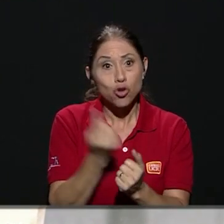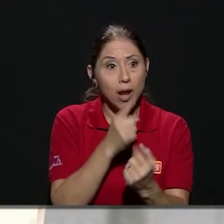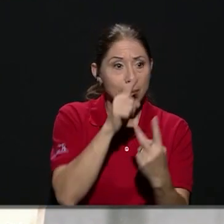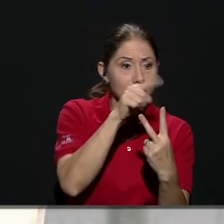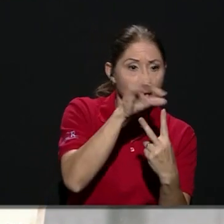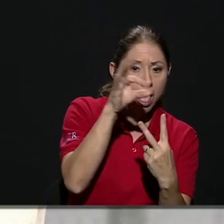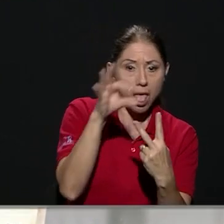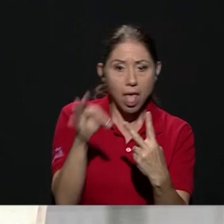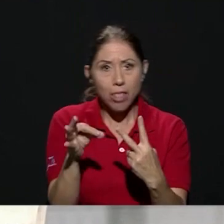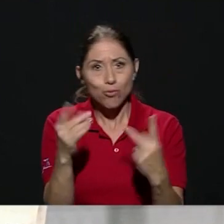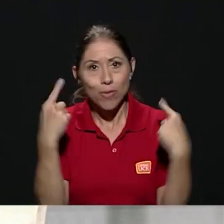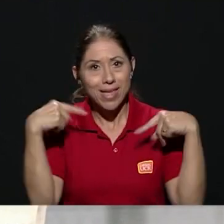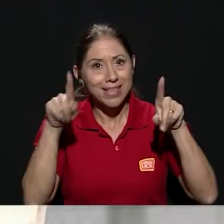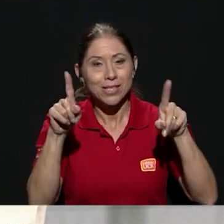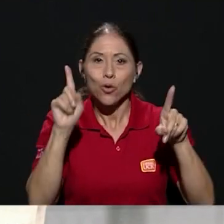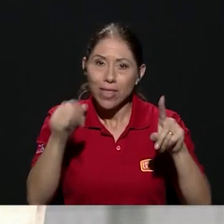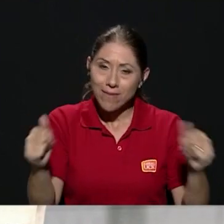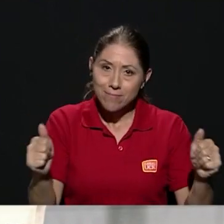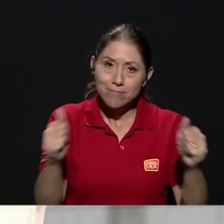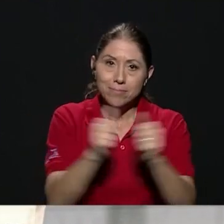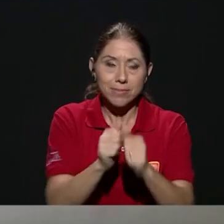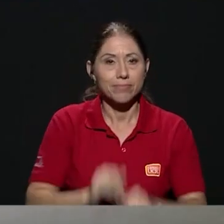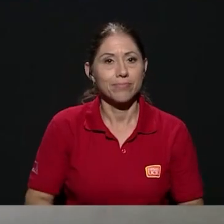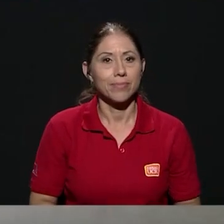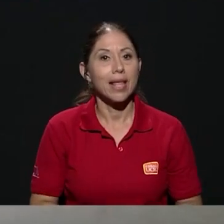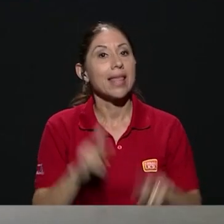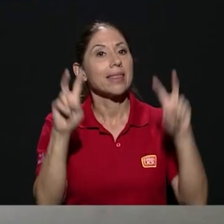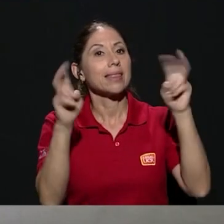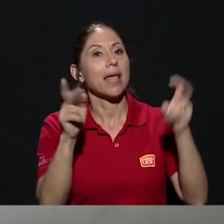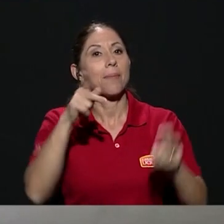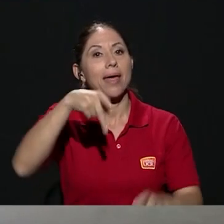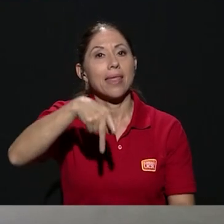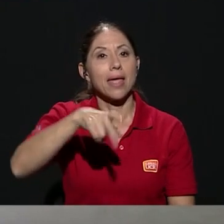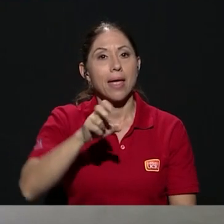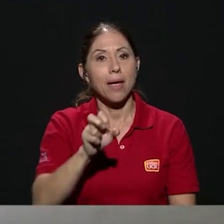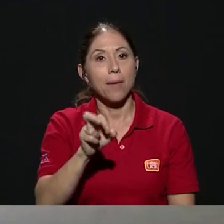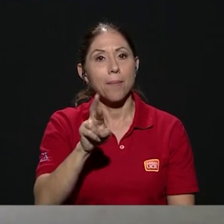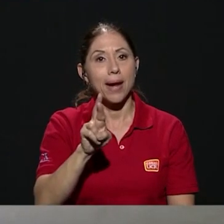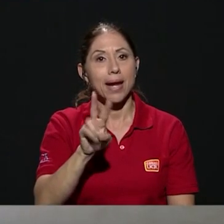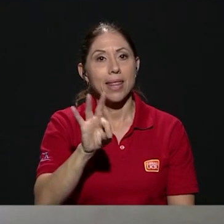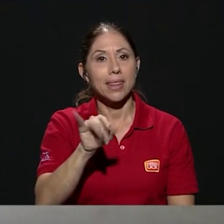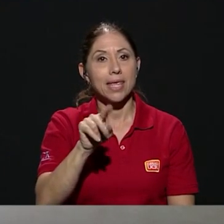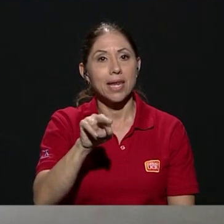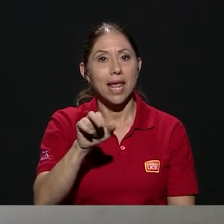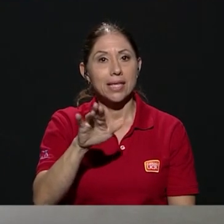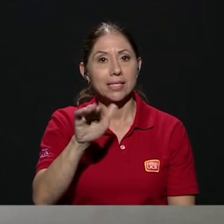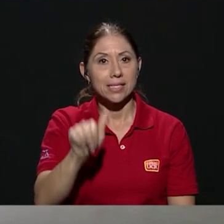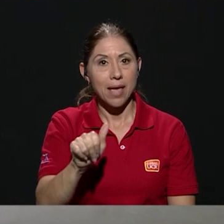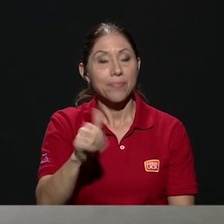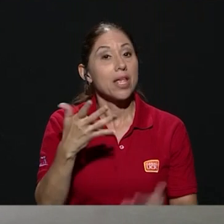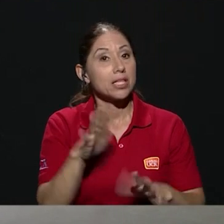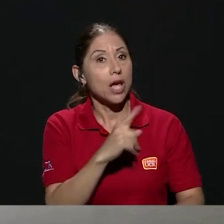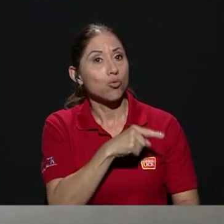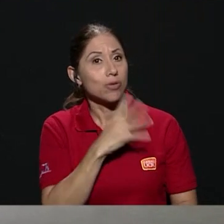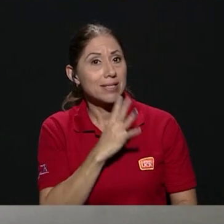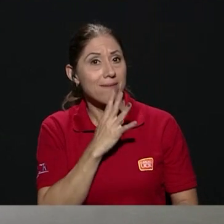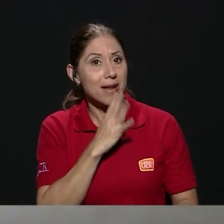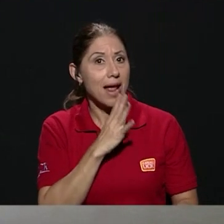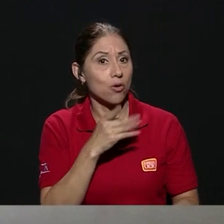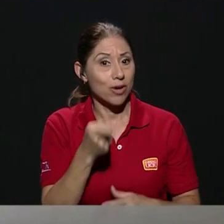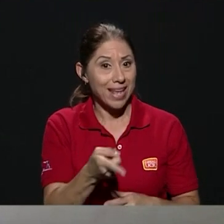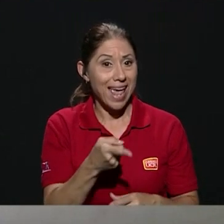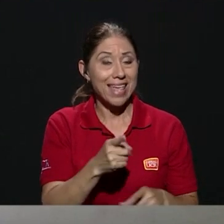el éxito, ¿verdad? Claro. Entonces, en el tema de pertinencia, bueno, ustedes ya hablaron un poco, ¿verdad?, de las acciones que se hacen para que